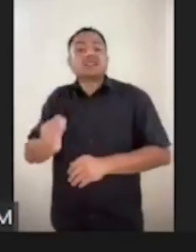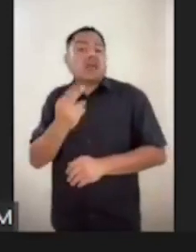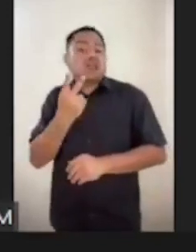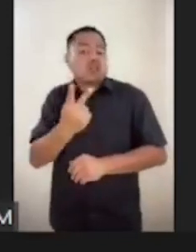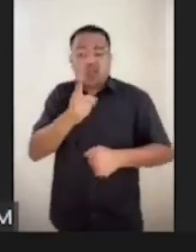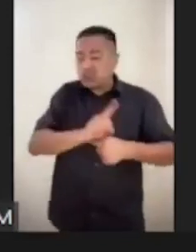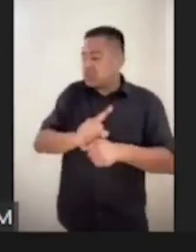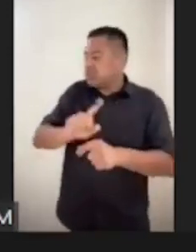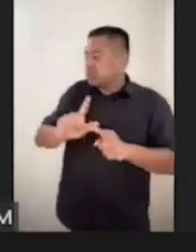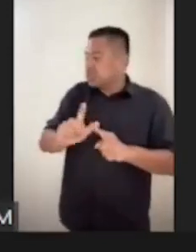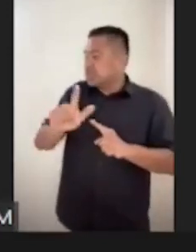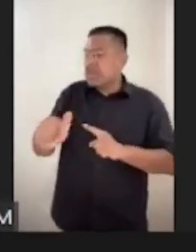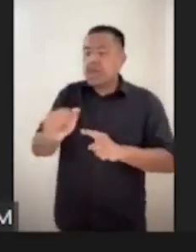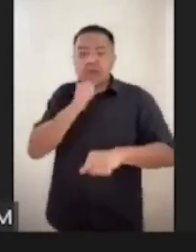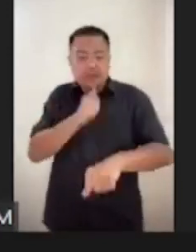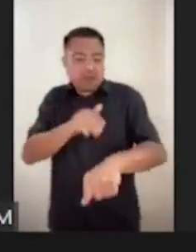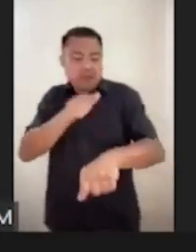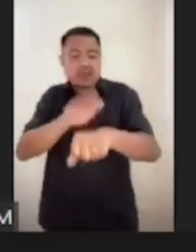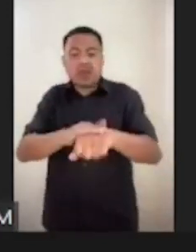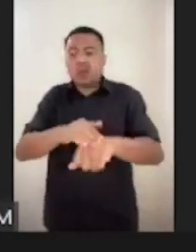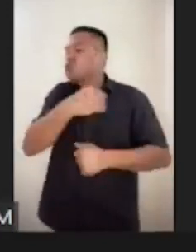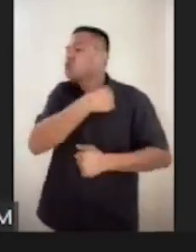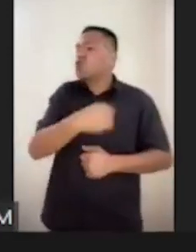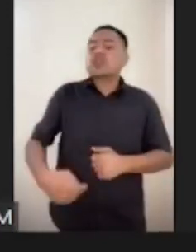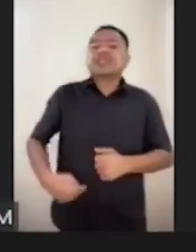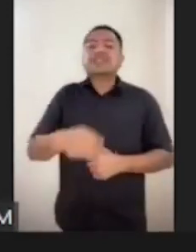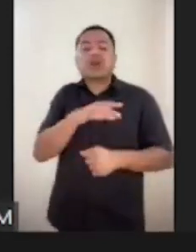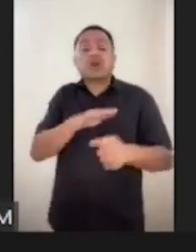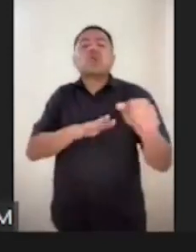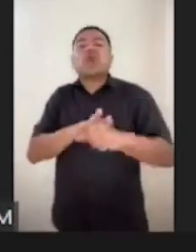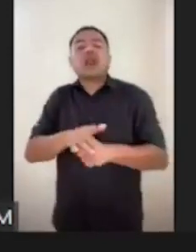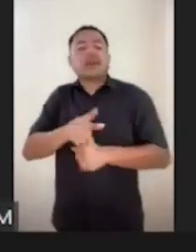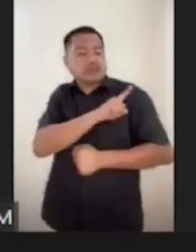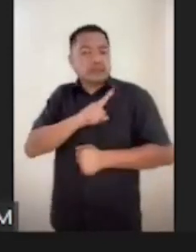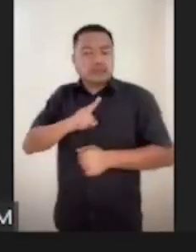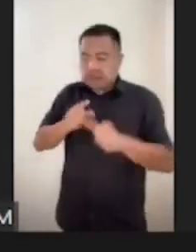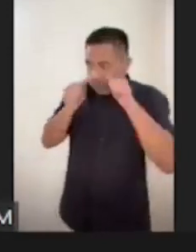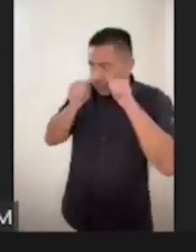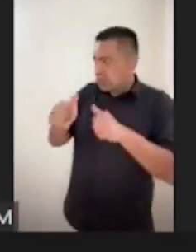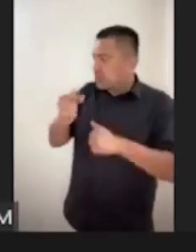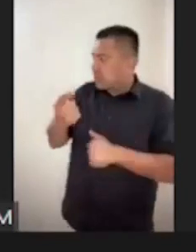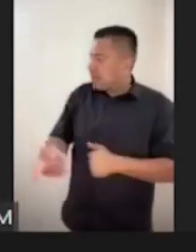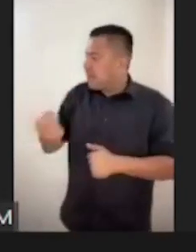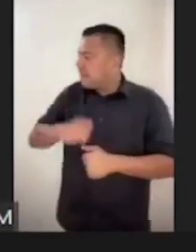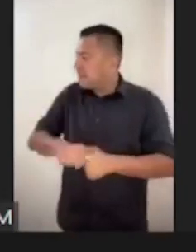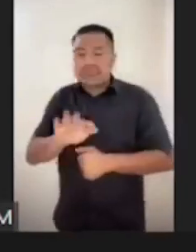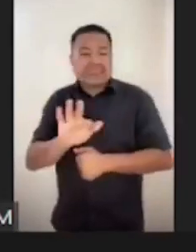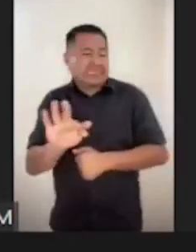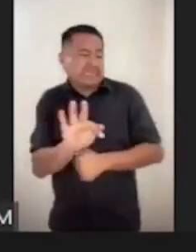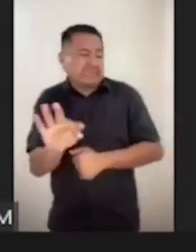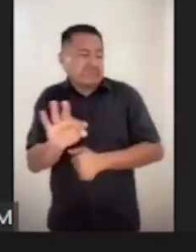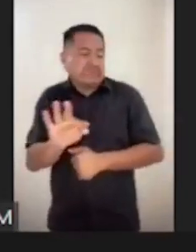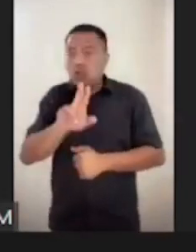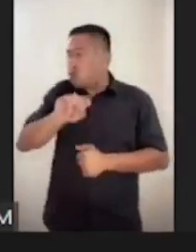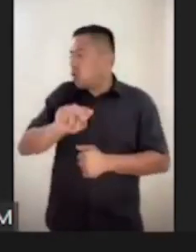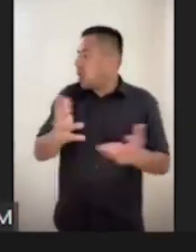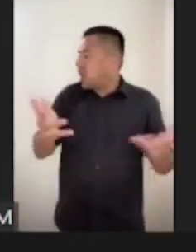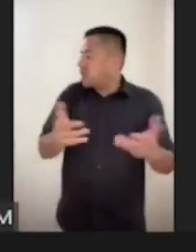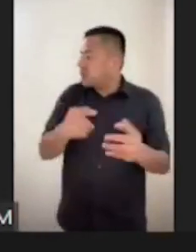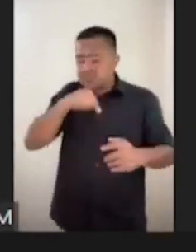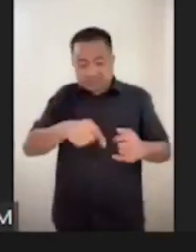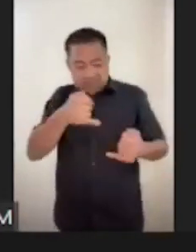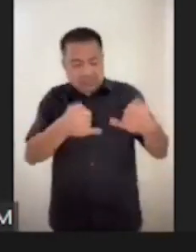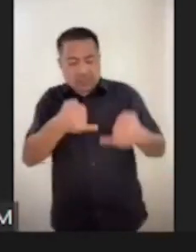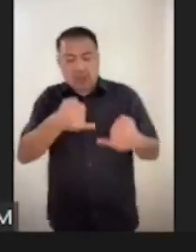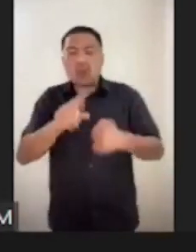posteriores a la notificación de este acuerdo, el ayuntamiento tendrá que cumplir con lo ordenado. Y en caso de no hacerlo, este tribunal podrá